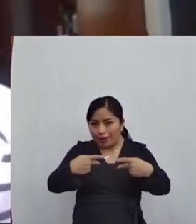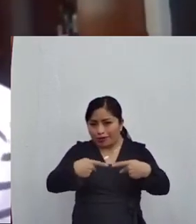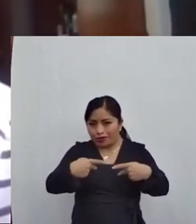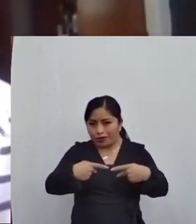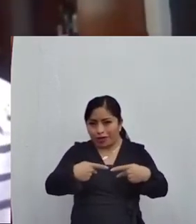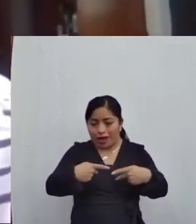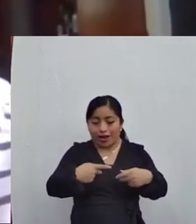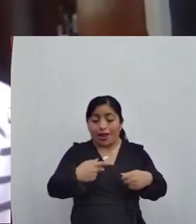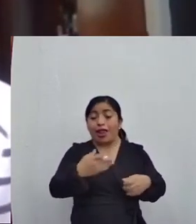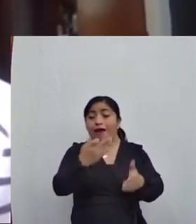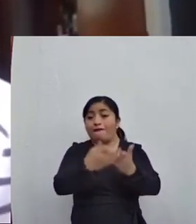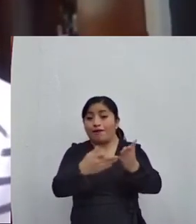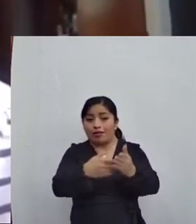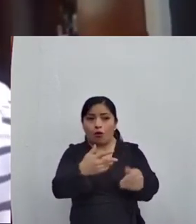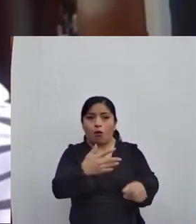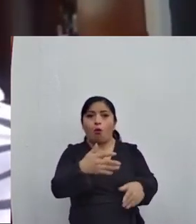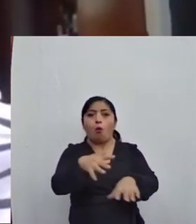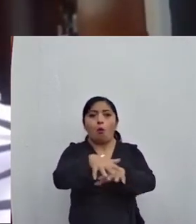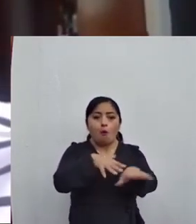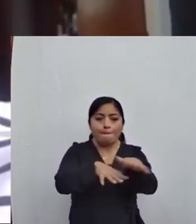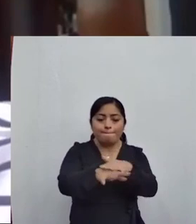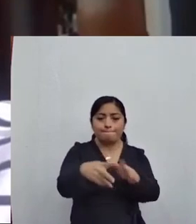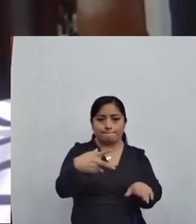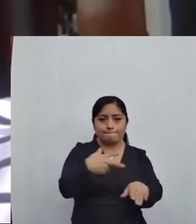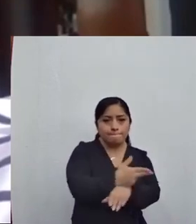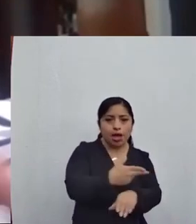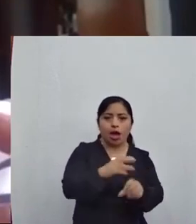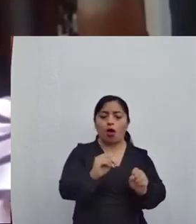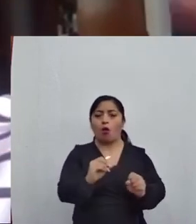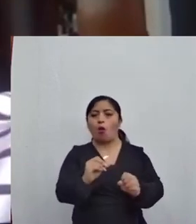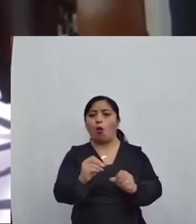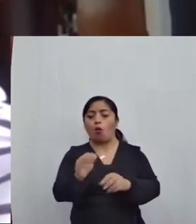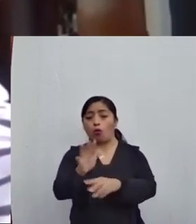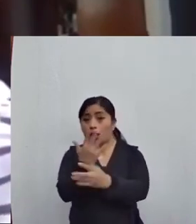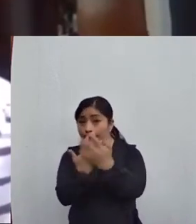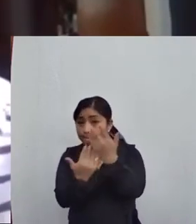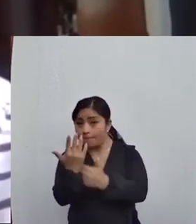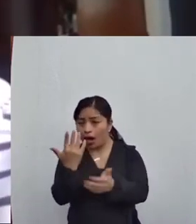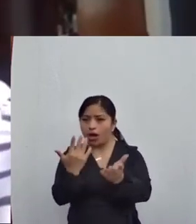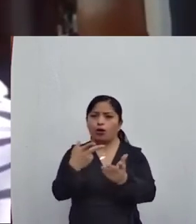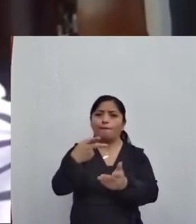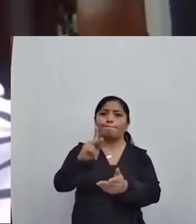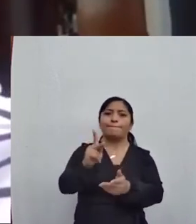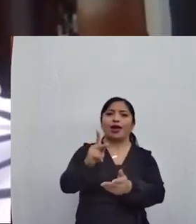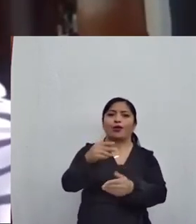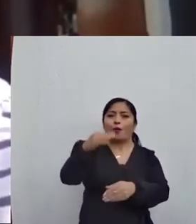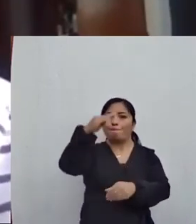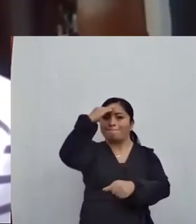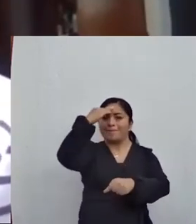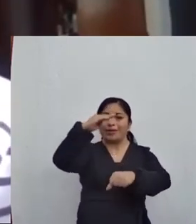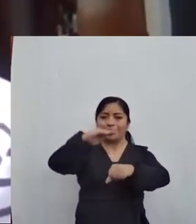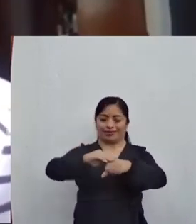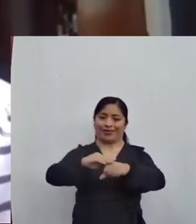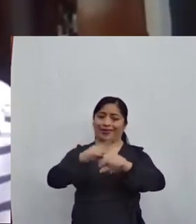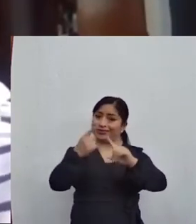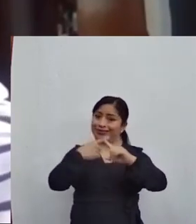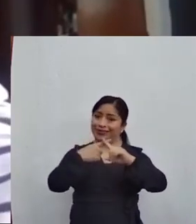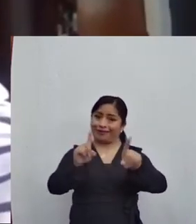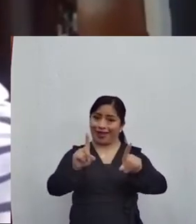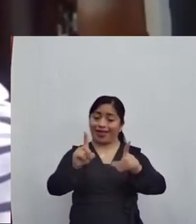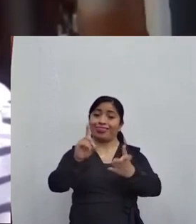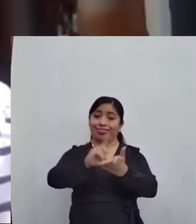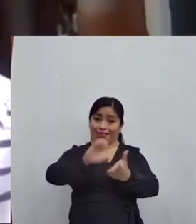bueno, es como complejo para los maestros o para los que dan empleo entender que estas personas tienen